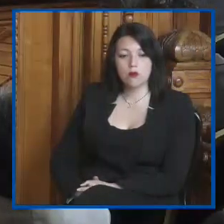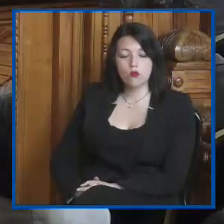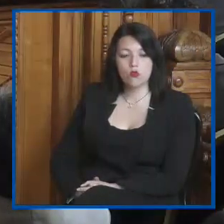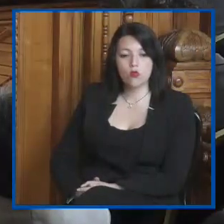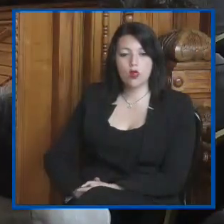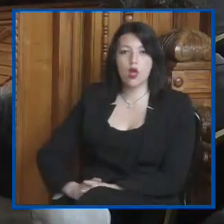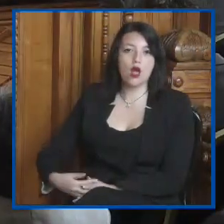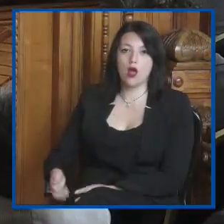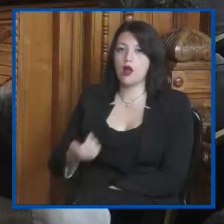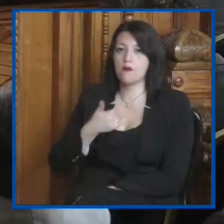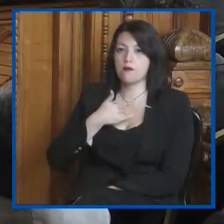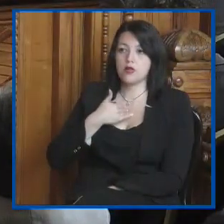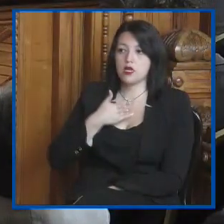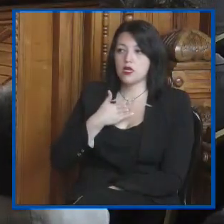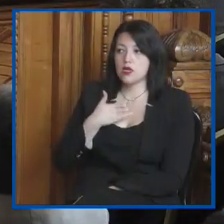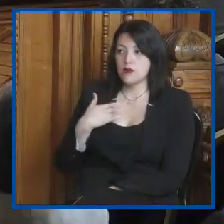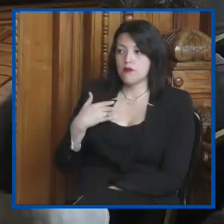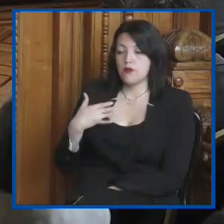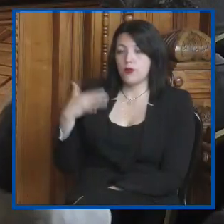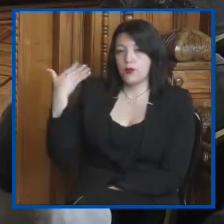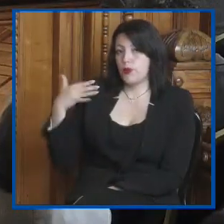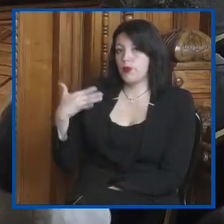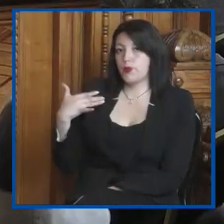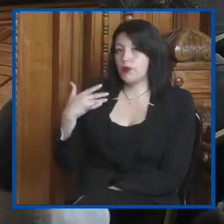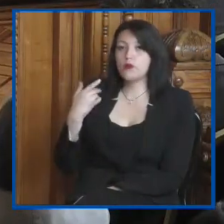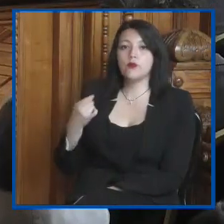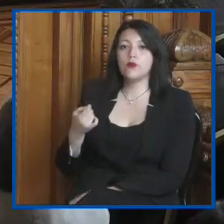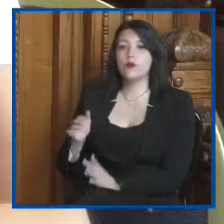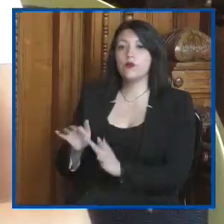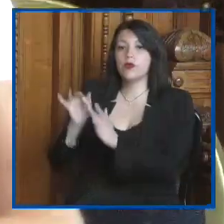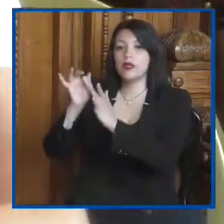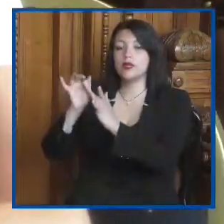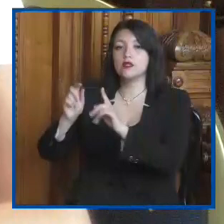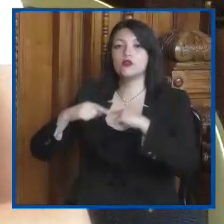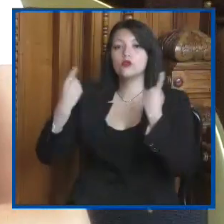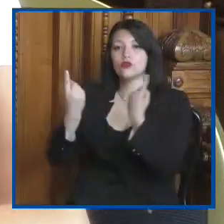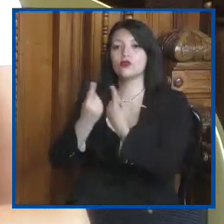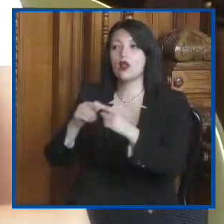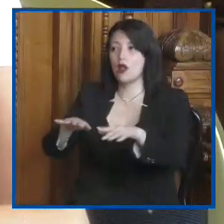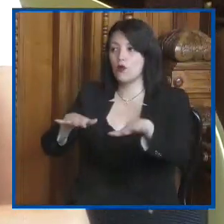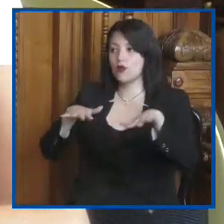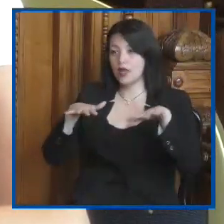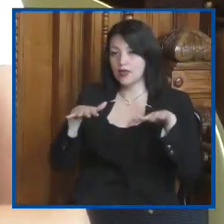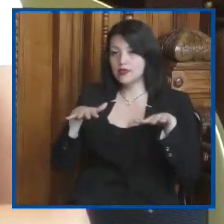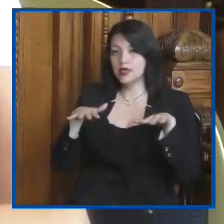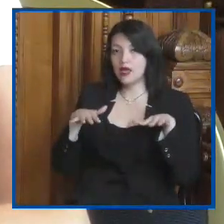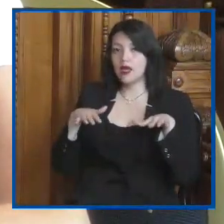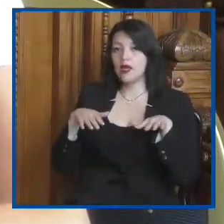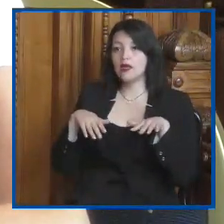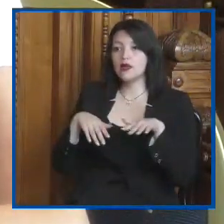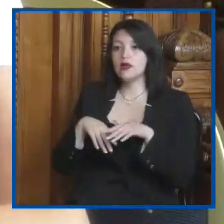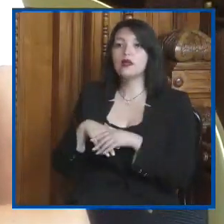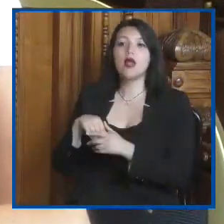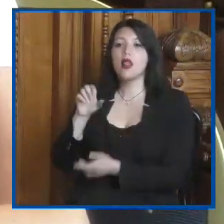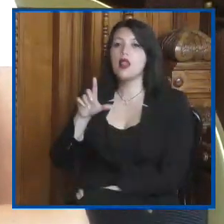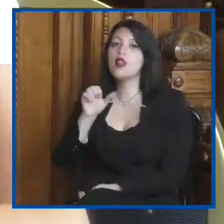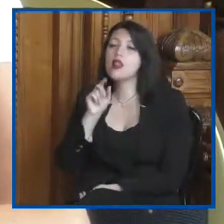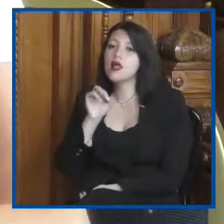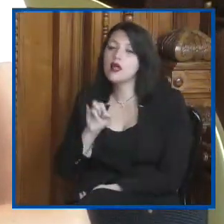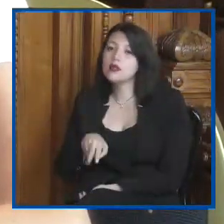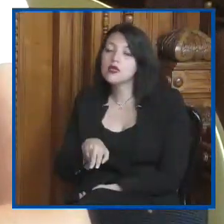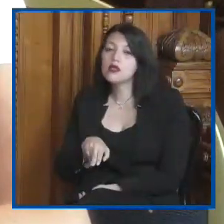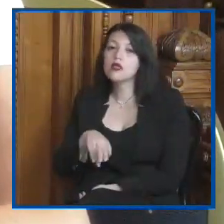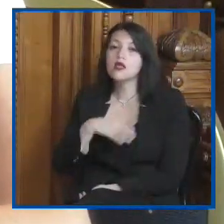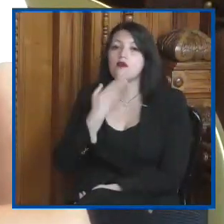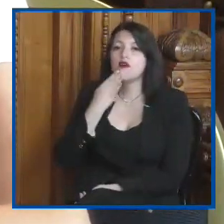A mí me parece fundamental ese cambio, porque obviamente que si nosotros en la audiencia, como les venía contando, hablamos en latín, le hablamos de